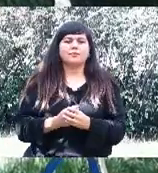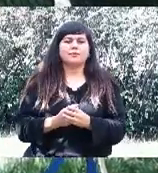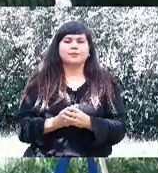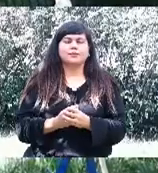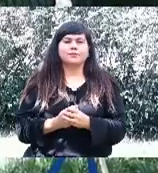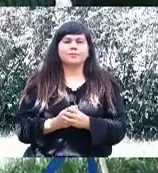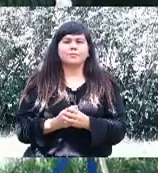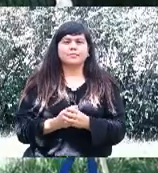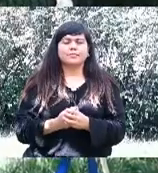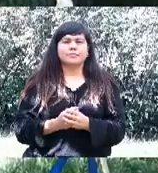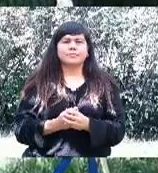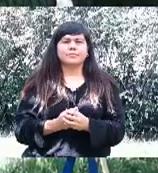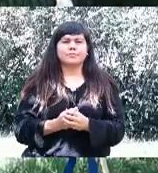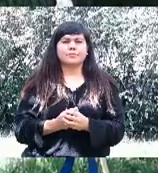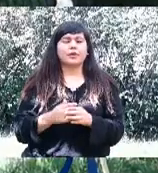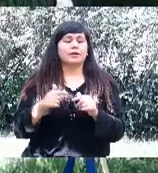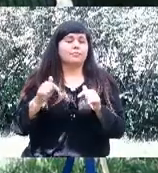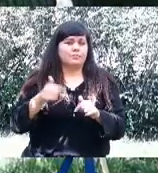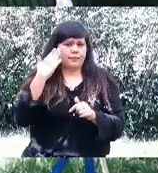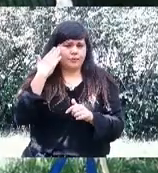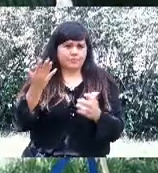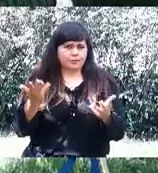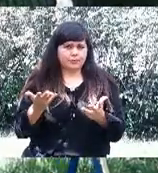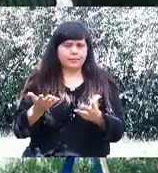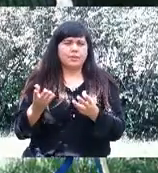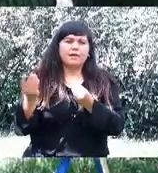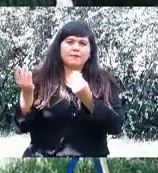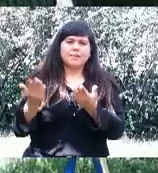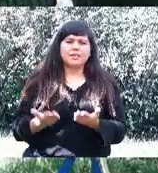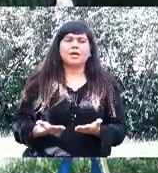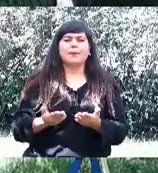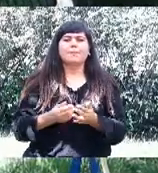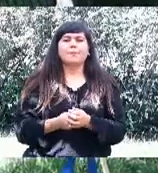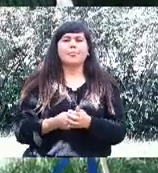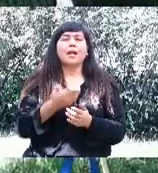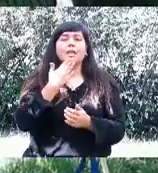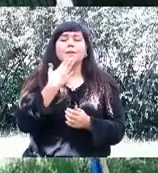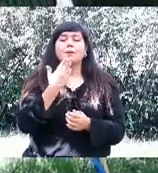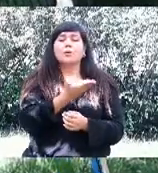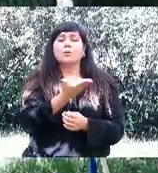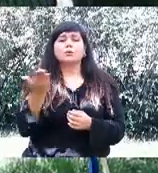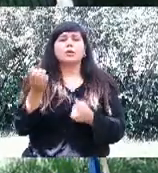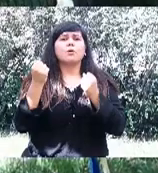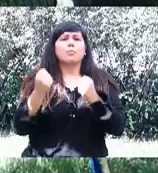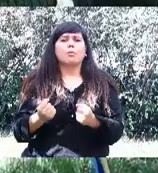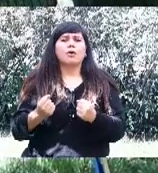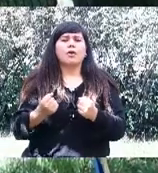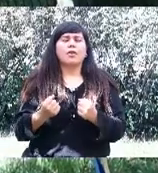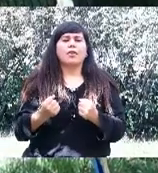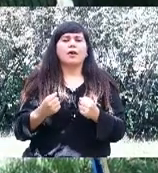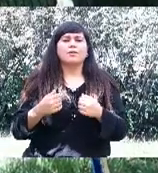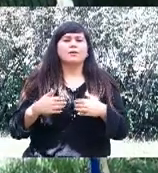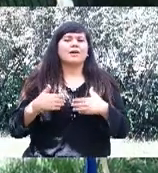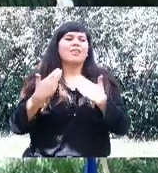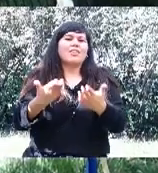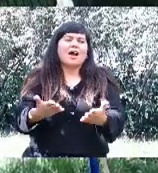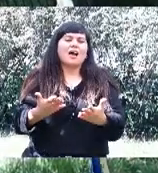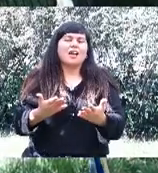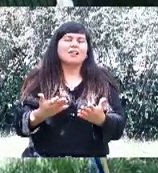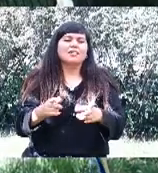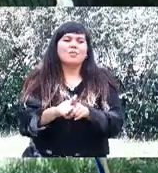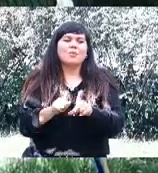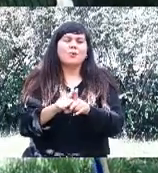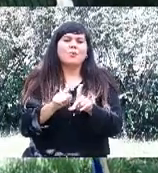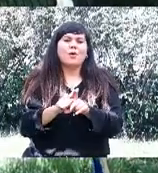hacer la parte no de de este día y invitarles a que también puedan ustedes enviarles su mensaje eh